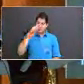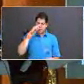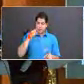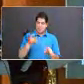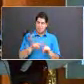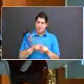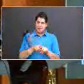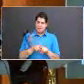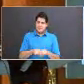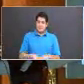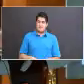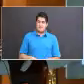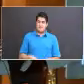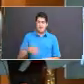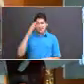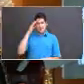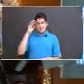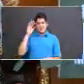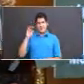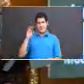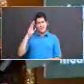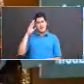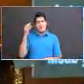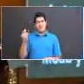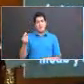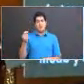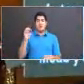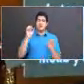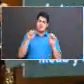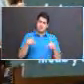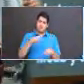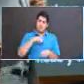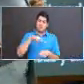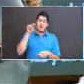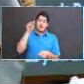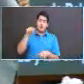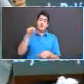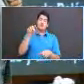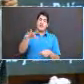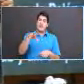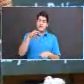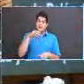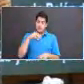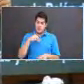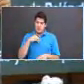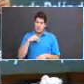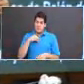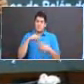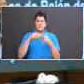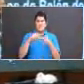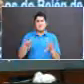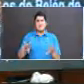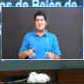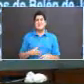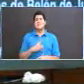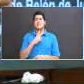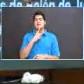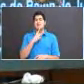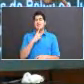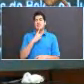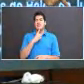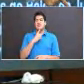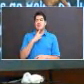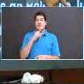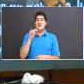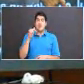hermano. ¿Sabe por qué? Porque puede ser que la tome indignamente y no le pase como a mí me pasó. Yo la tomé en ese